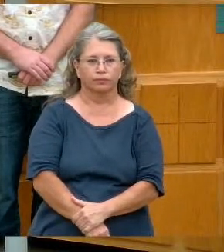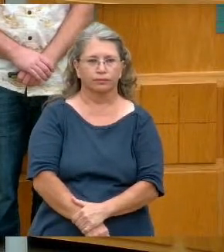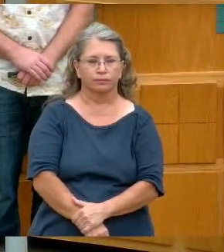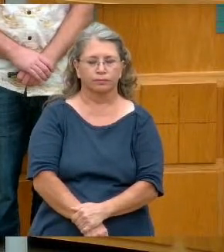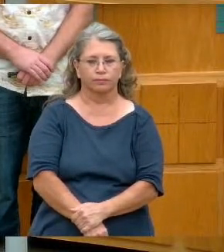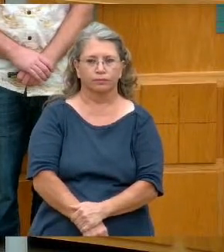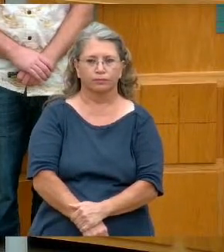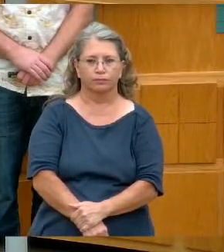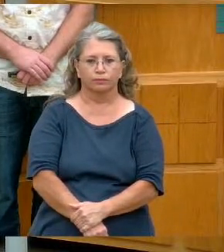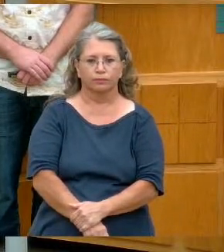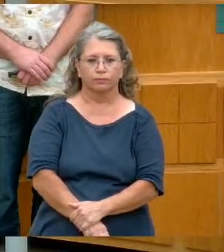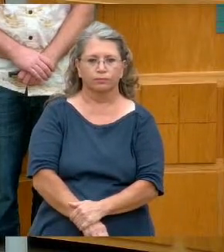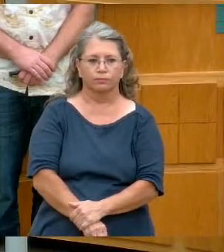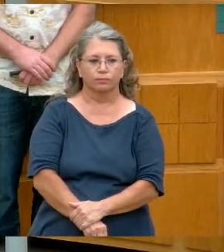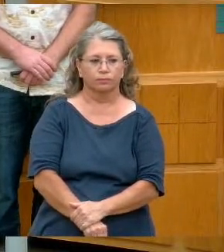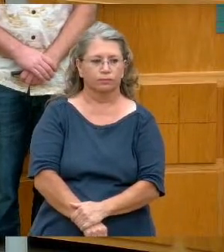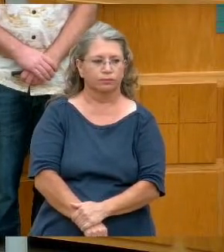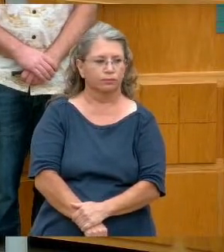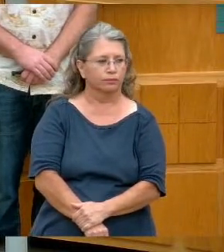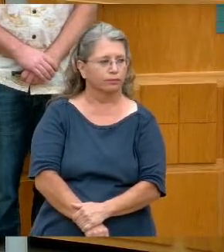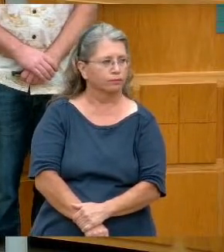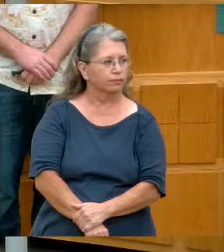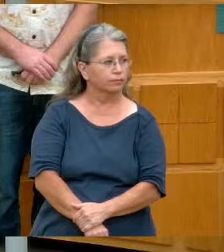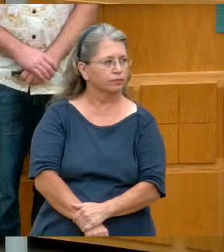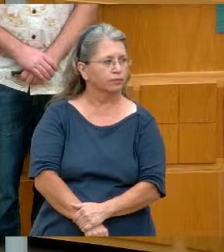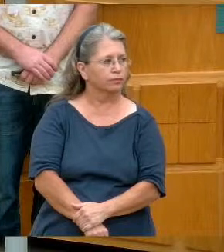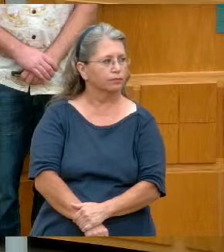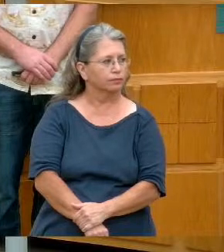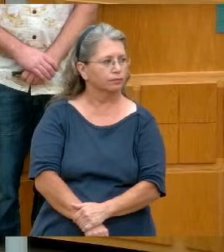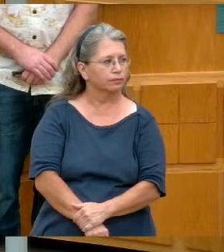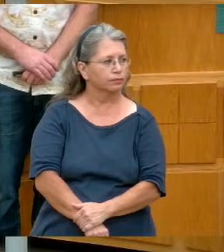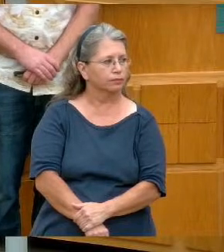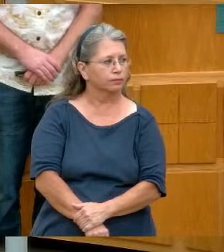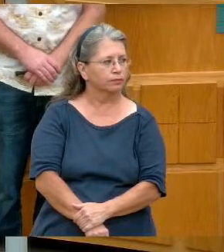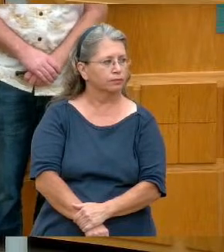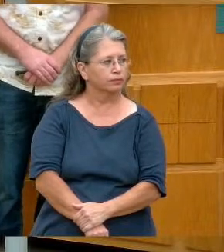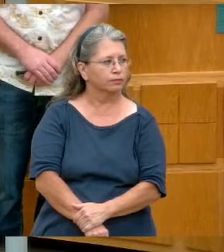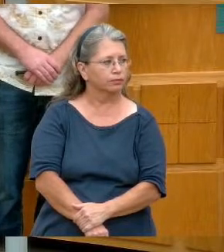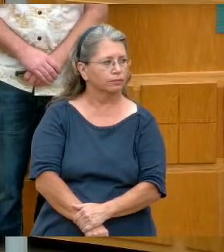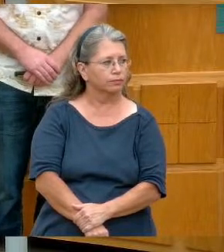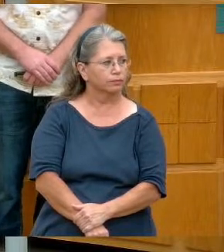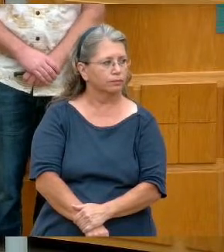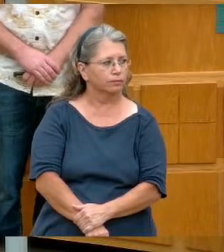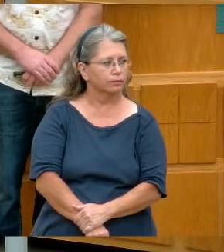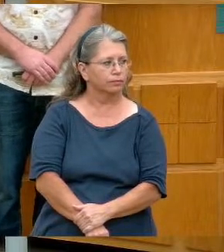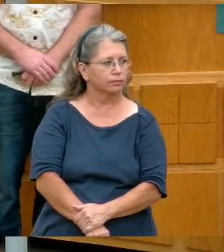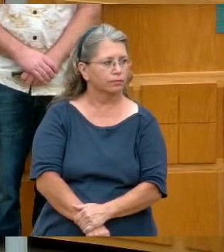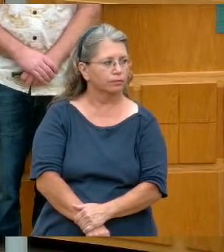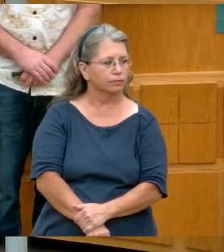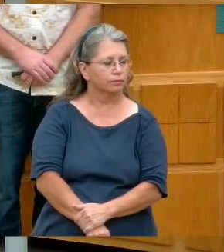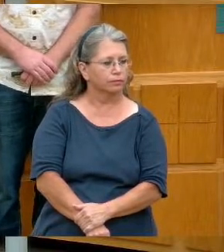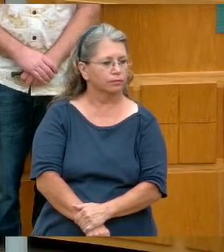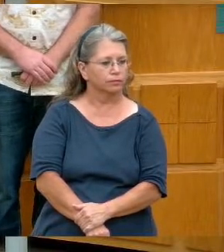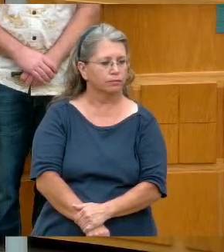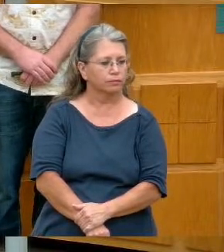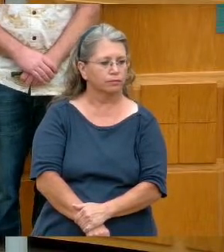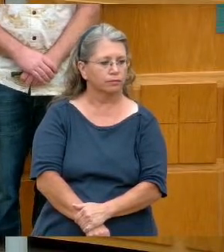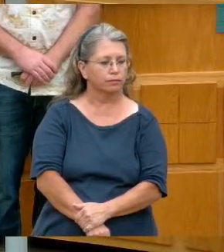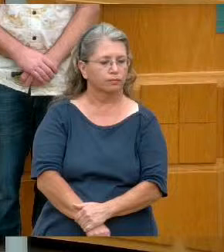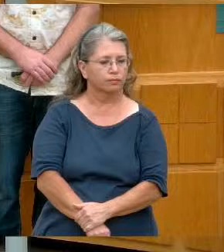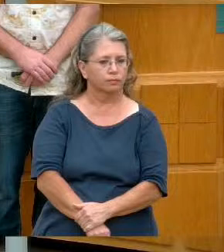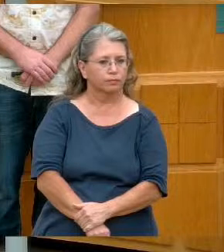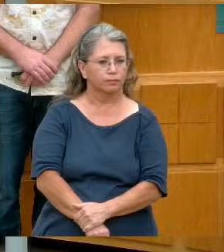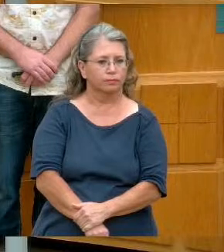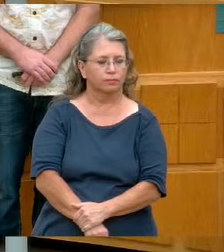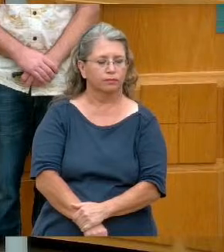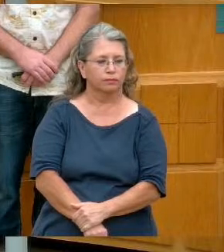de la costa, son 420 casos en el condado de Nueces, 62 en San Patricio y 32 en el condado de Bee. En el área de la costa, la cual